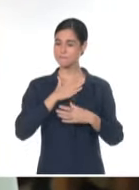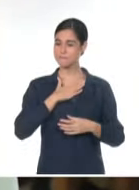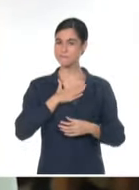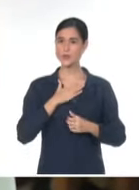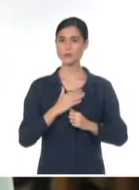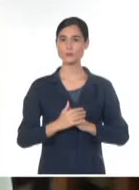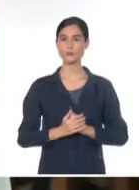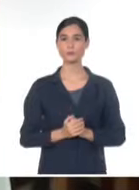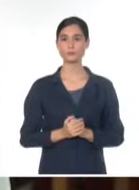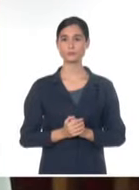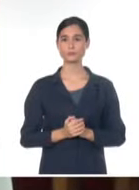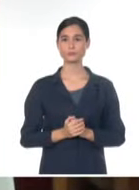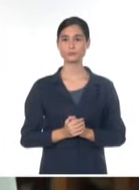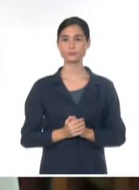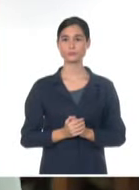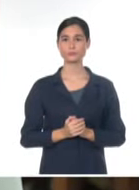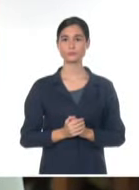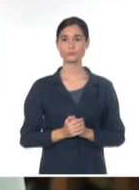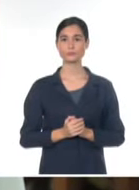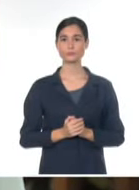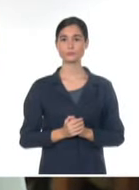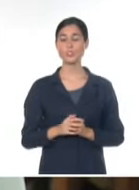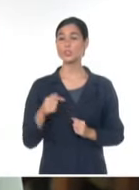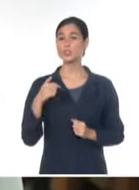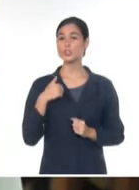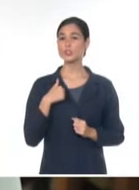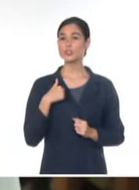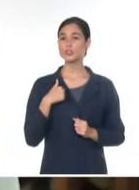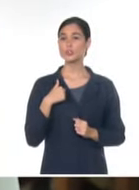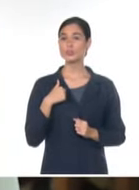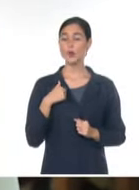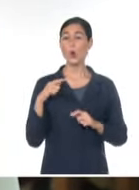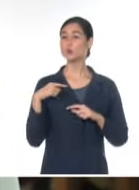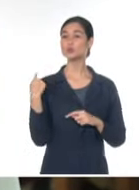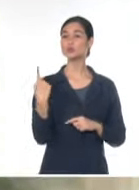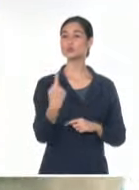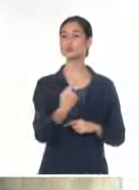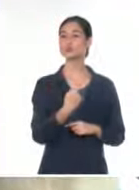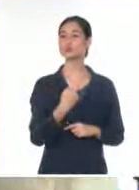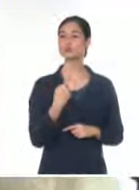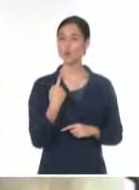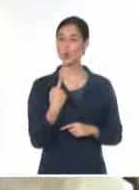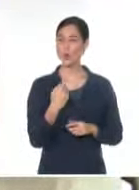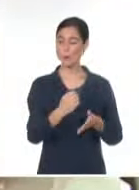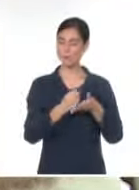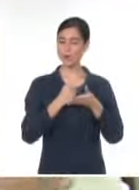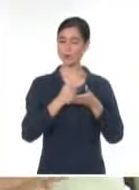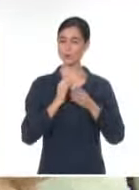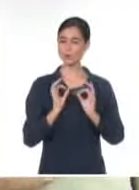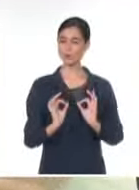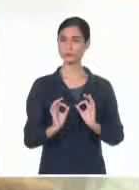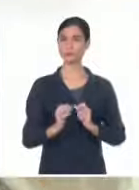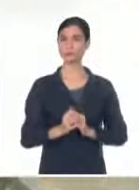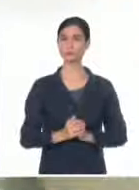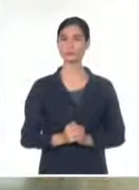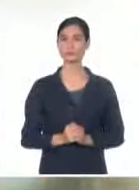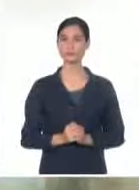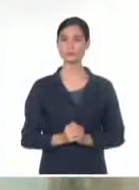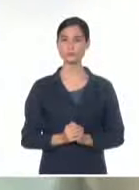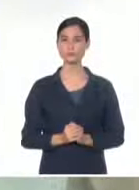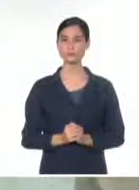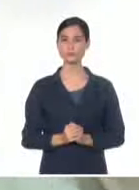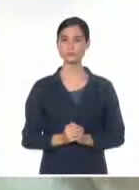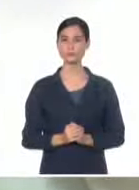2 provincias, y realmente no lo veo como un título personal. Todos ellos están reconocidos en esta medalla. En el acto de condecoraciones con motivo